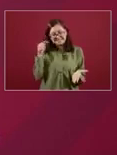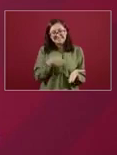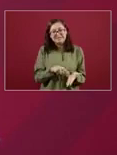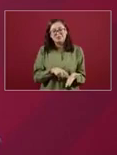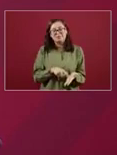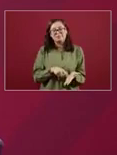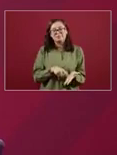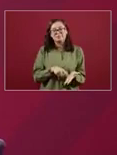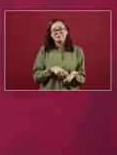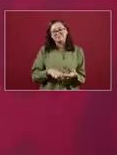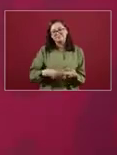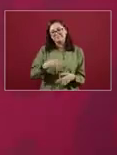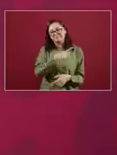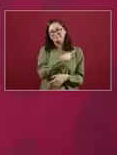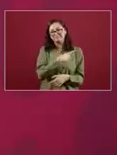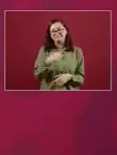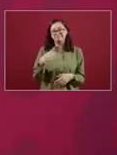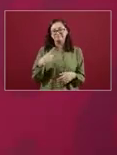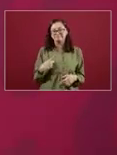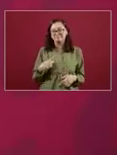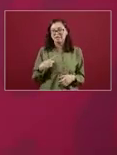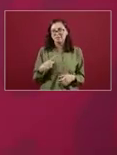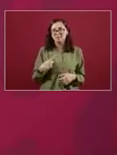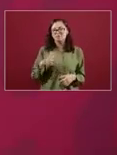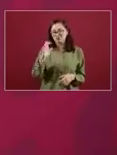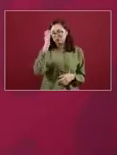debemos saber de dónde venimos